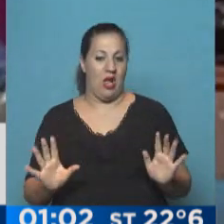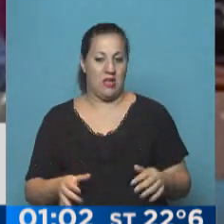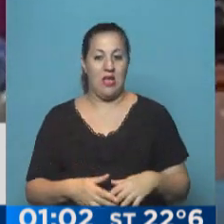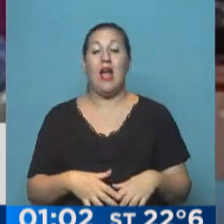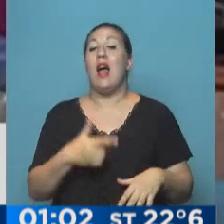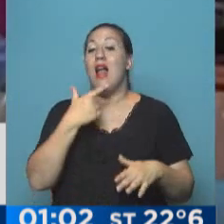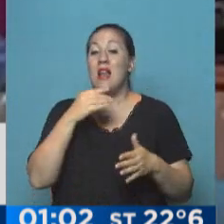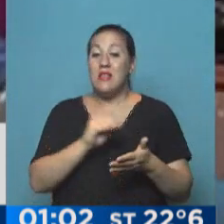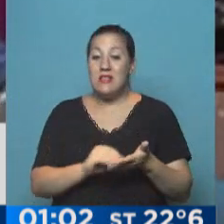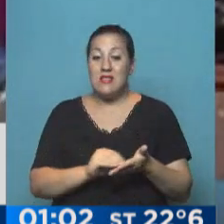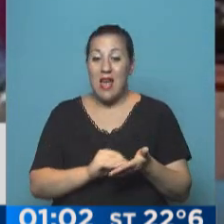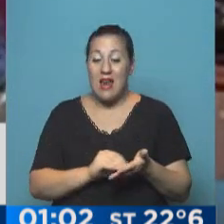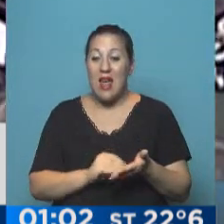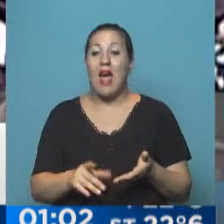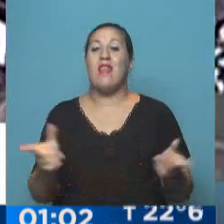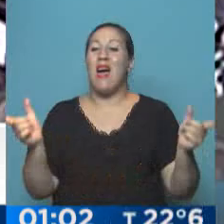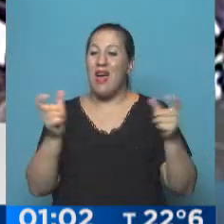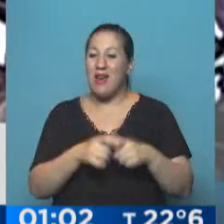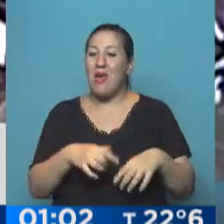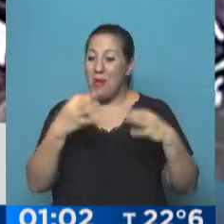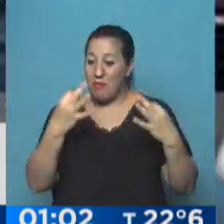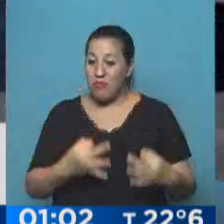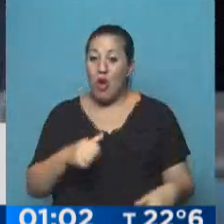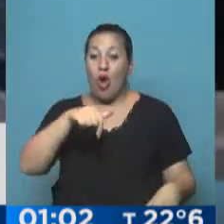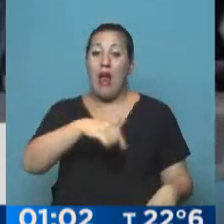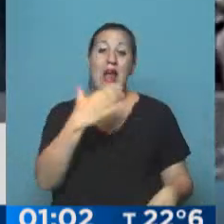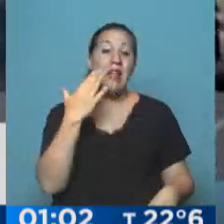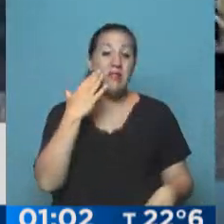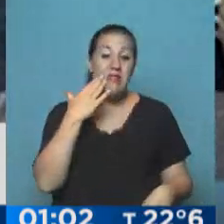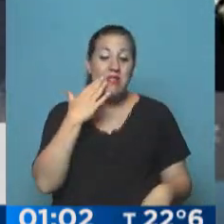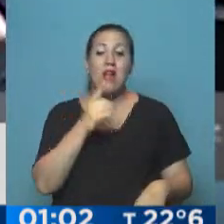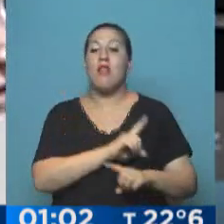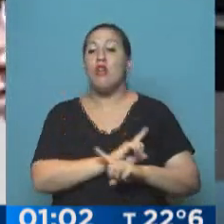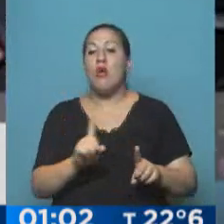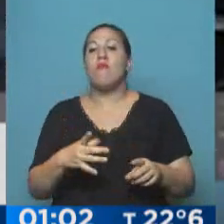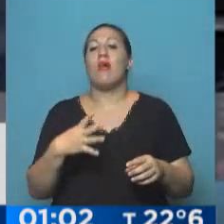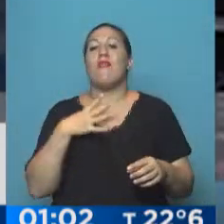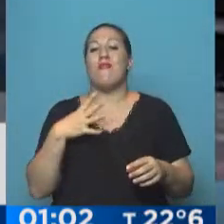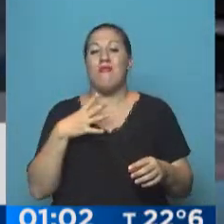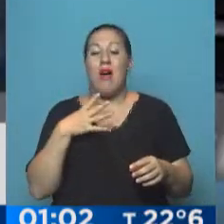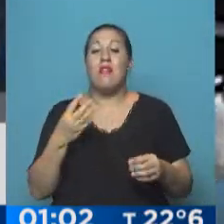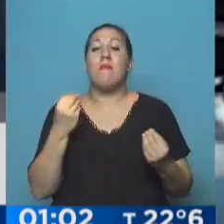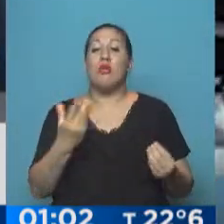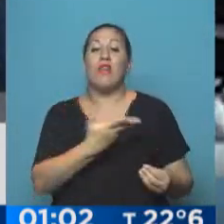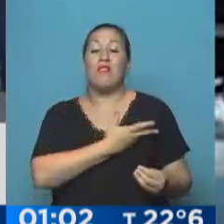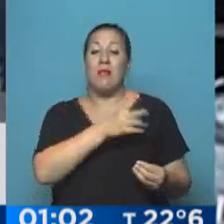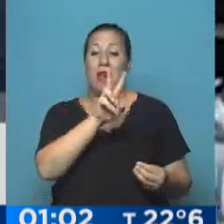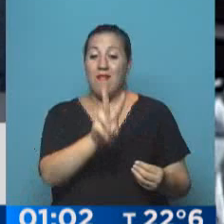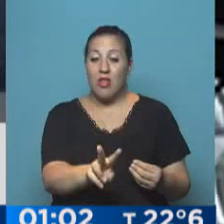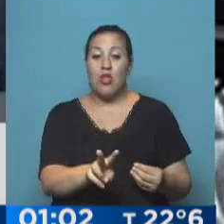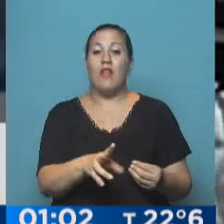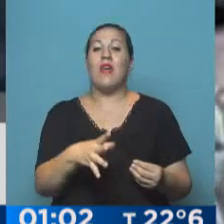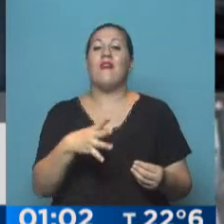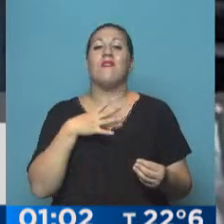Nación levantó la sesión ordinaria que se iba a desarrollar esta tarde por falta de quórum, ya que el Frente para la Victoria no